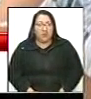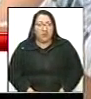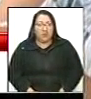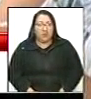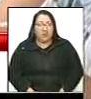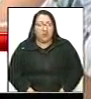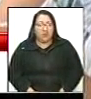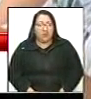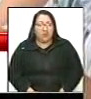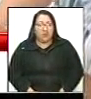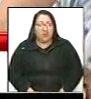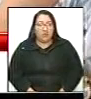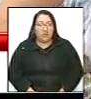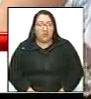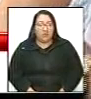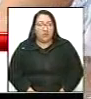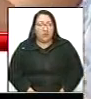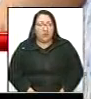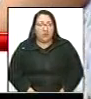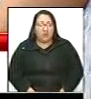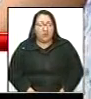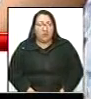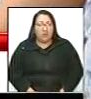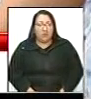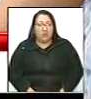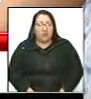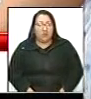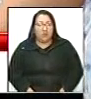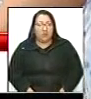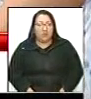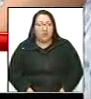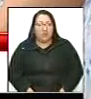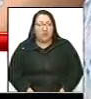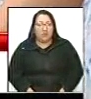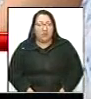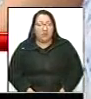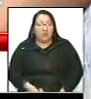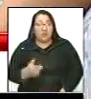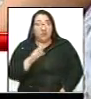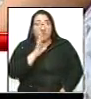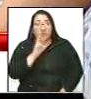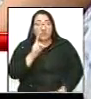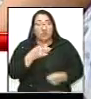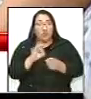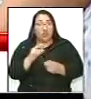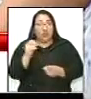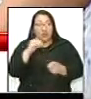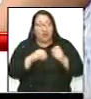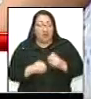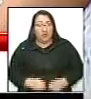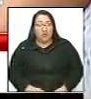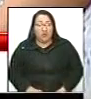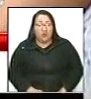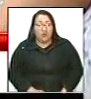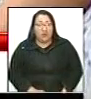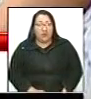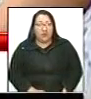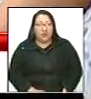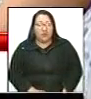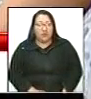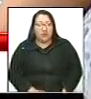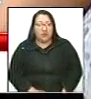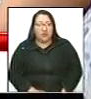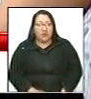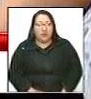suyo, para el secretario técnico, cuando se habla de notas adulteradas, ratificación cuestionable, más allá